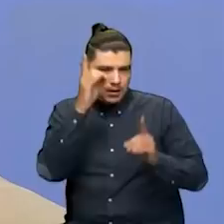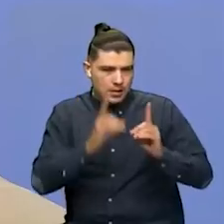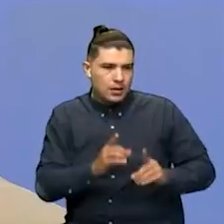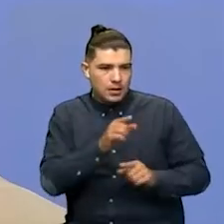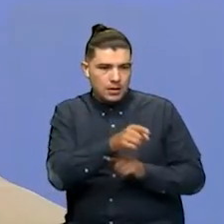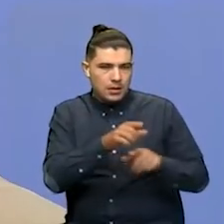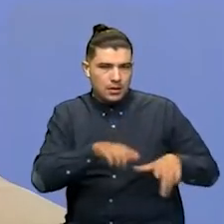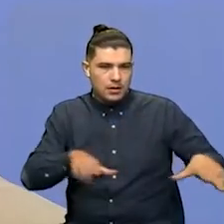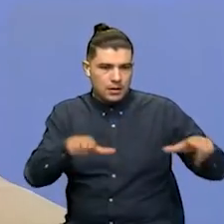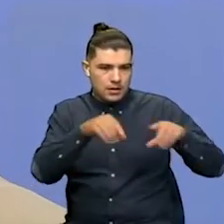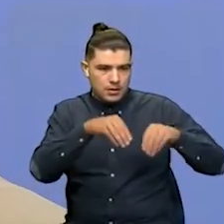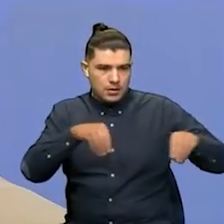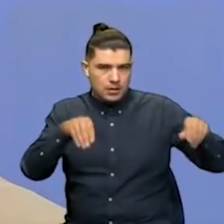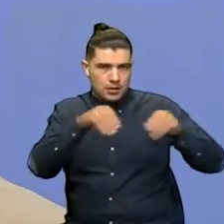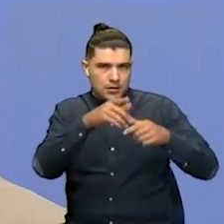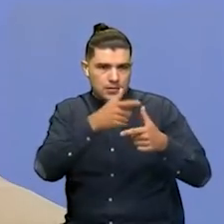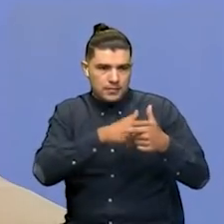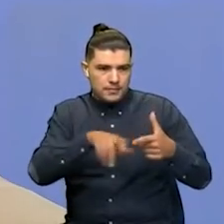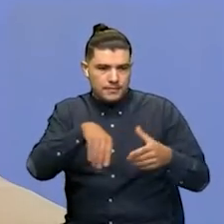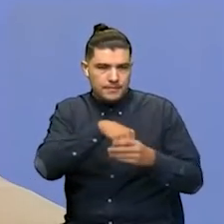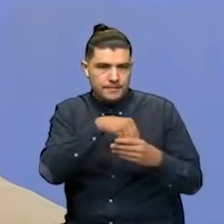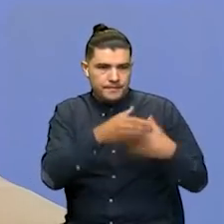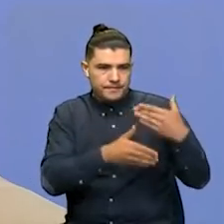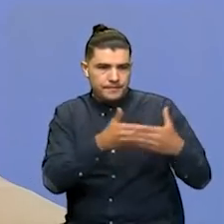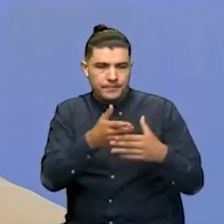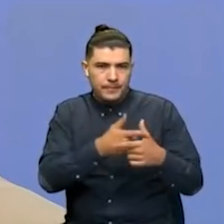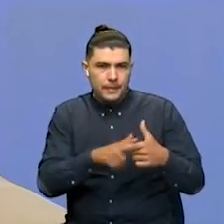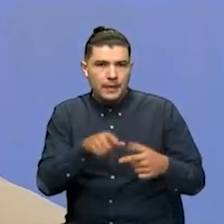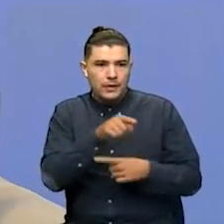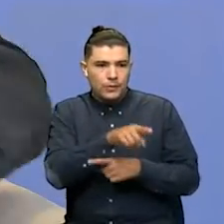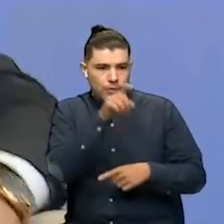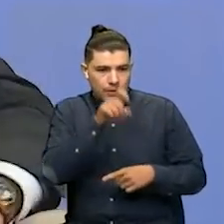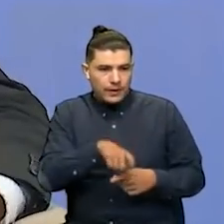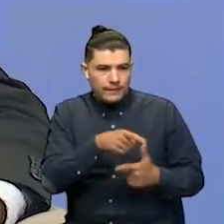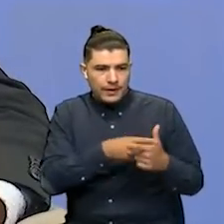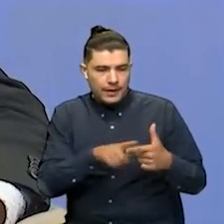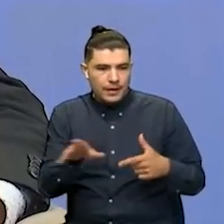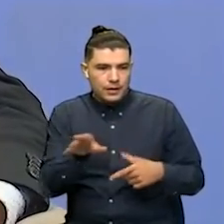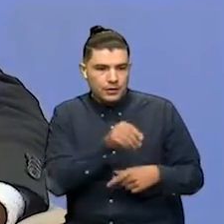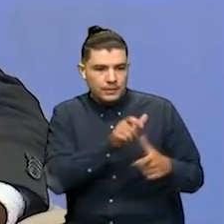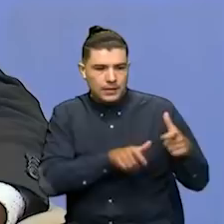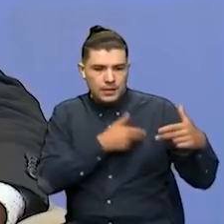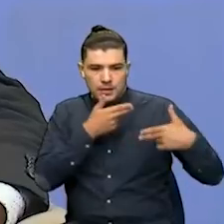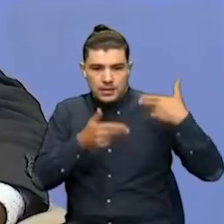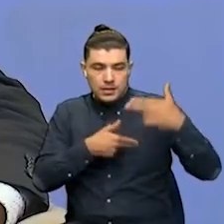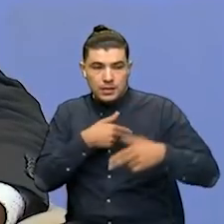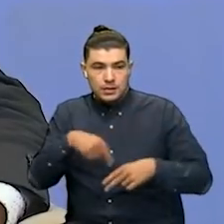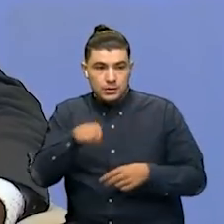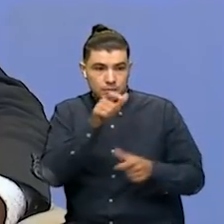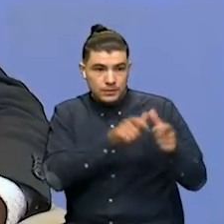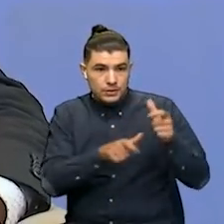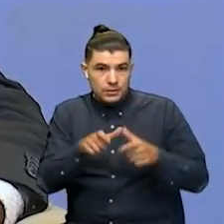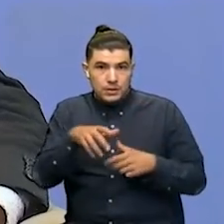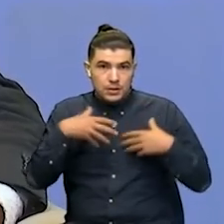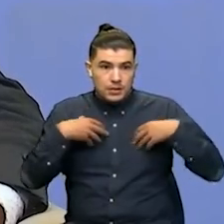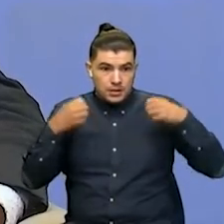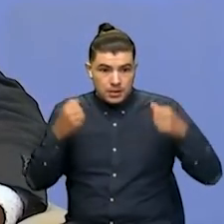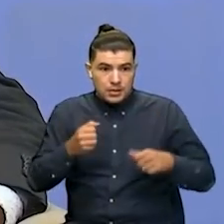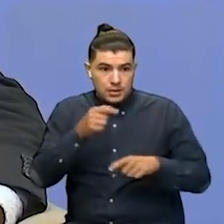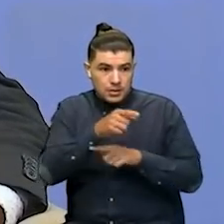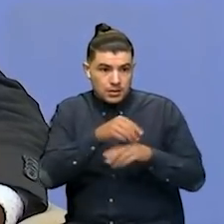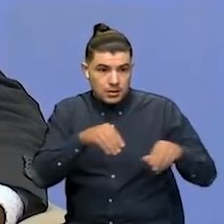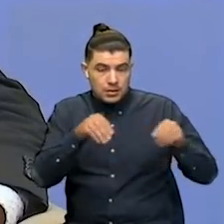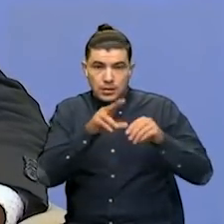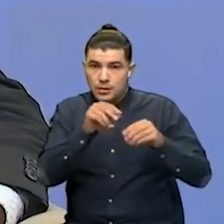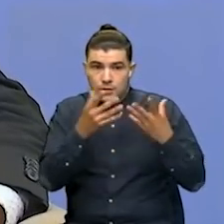está, que está en proceso de sucesión, que se debe dividir entre todos los herederos, y si las personas que se apoderaron de ese predio